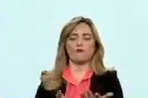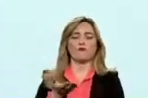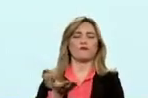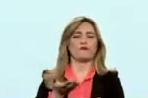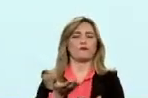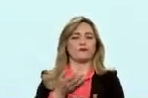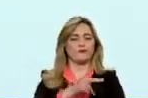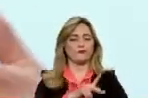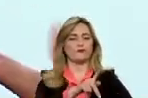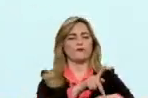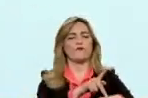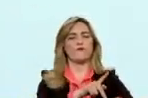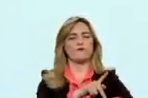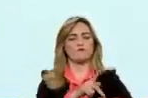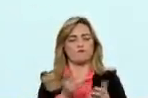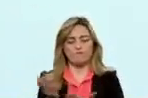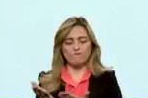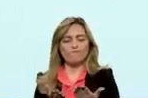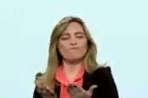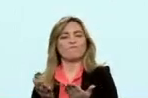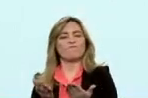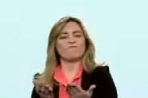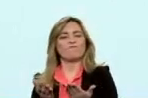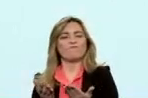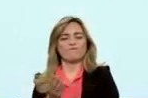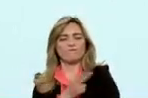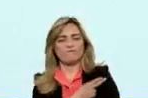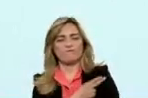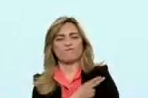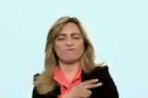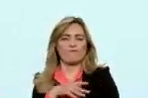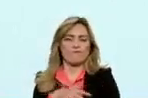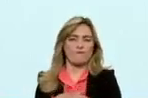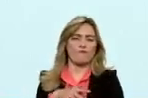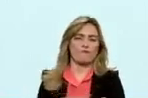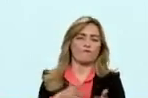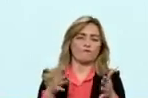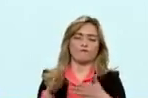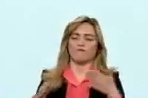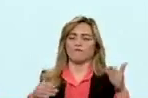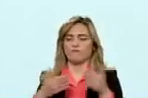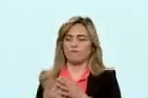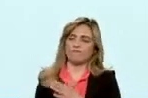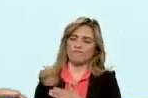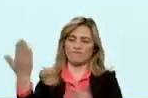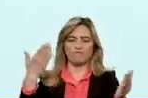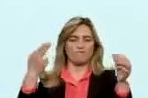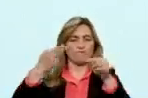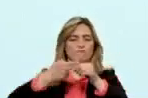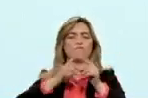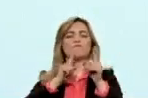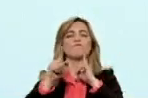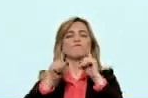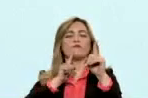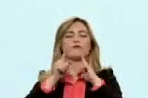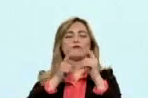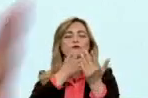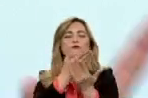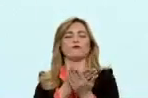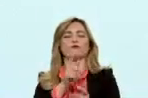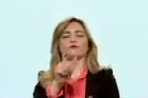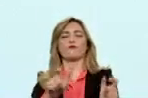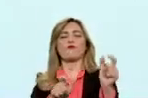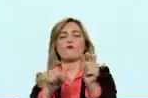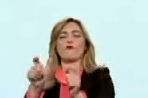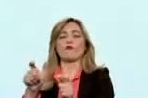sector profesional, el sector de servicio, la academia, los estudiantes, absolutamente todos. Y plantearle a la ciudad,